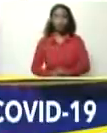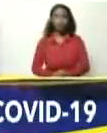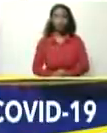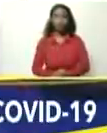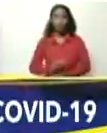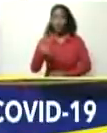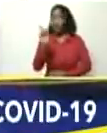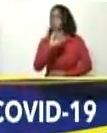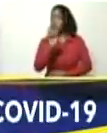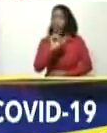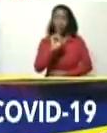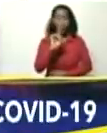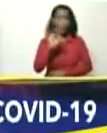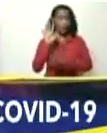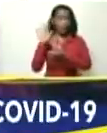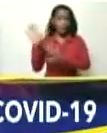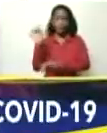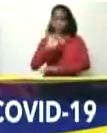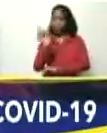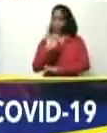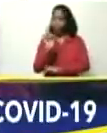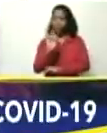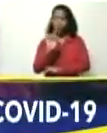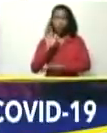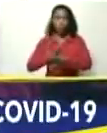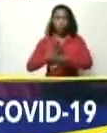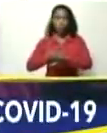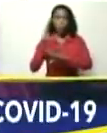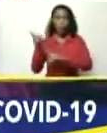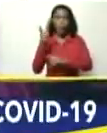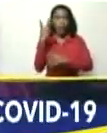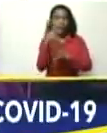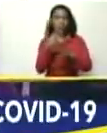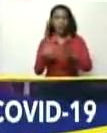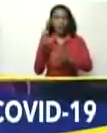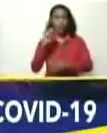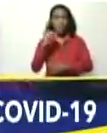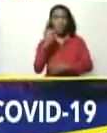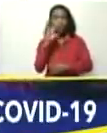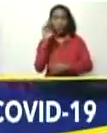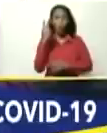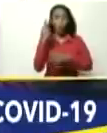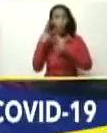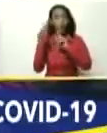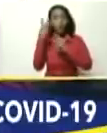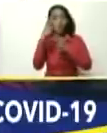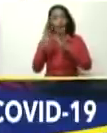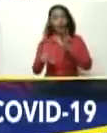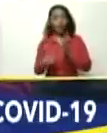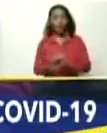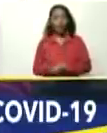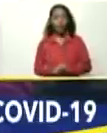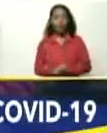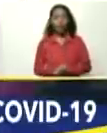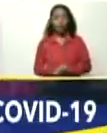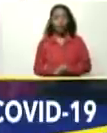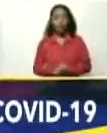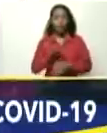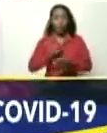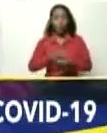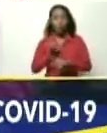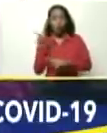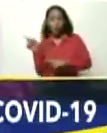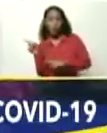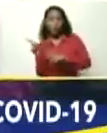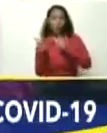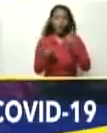No es así, porque a la variante Omicron vendrán otras variantes. Por aquí, por